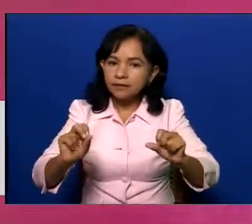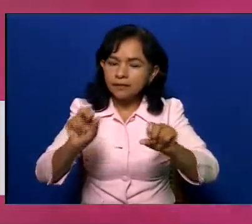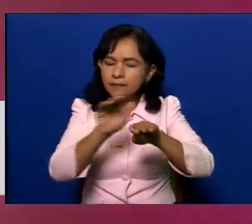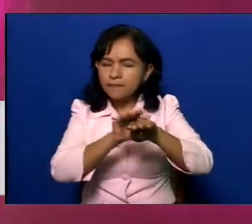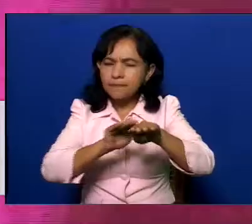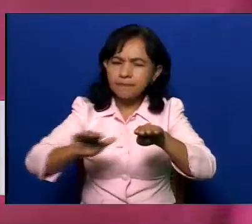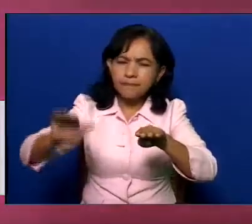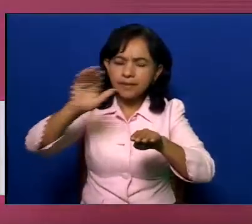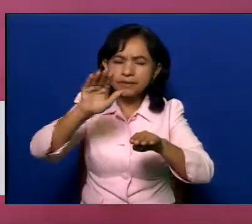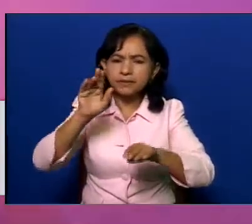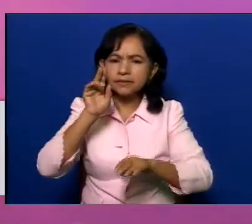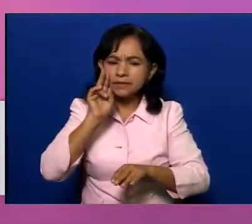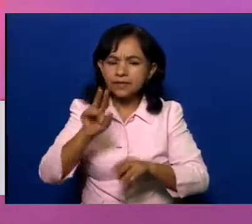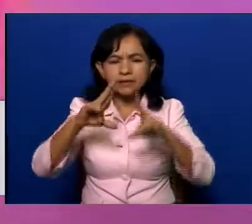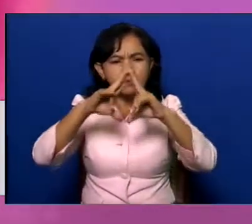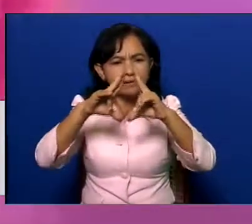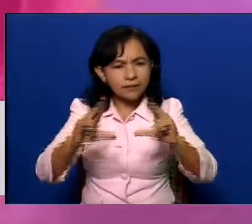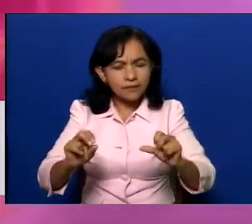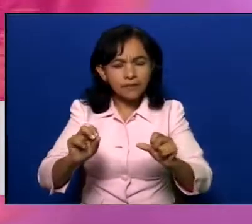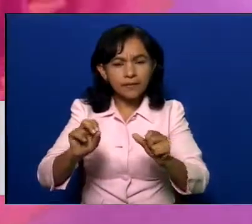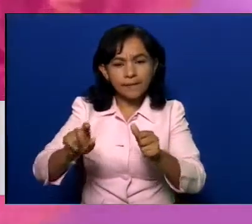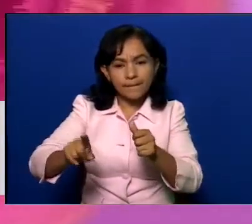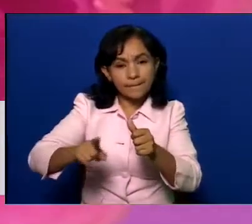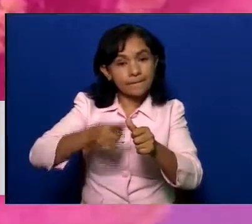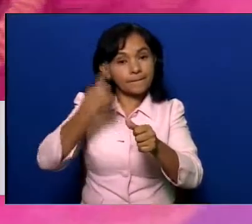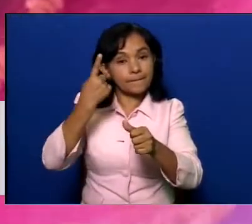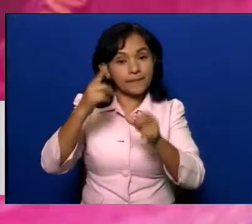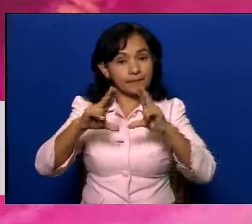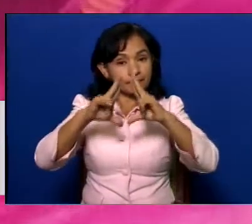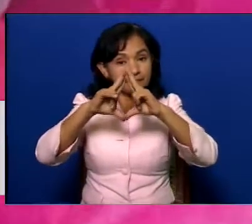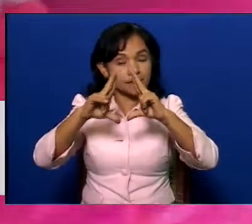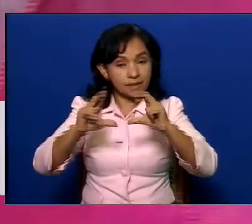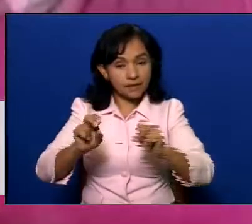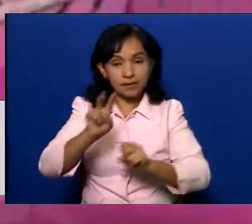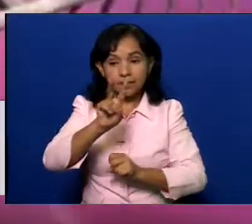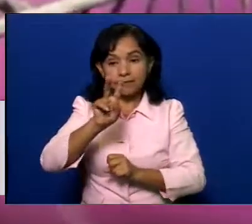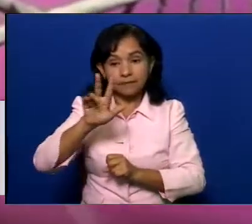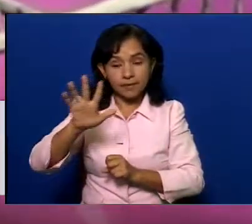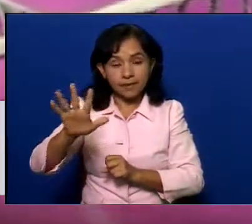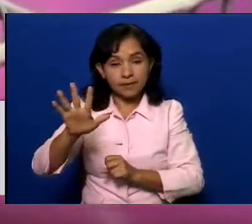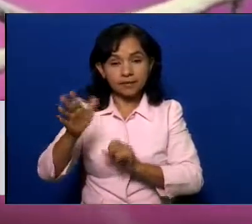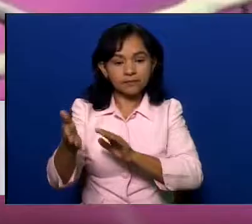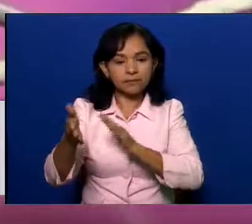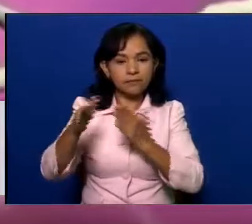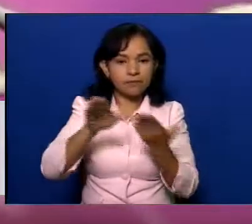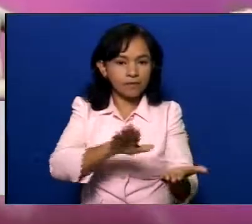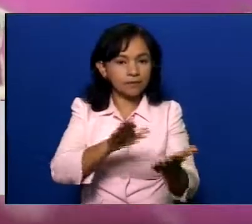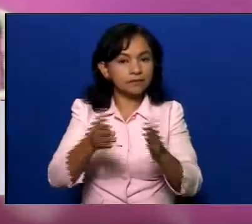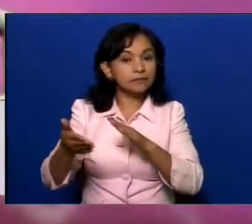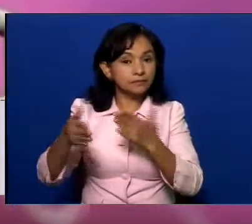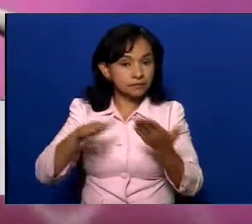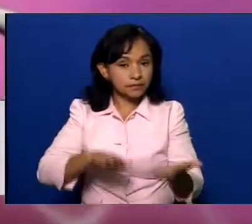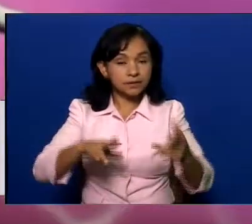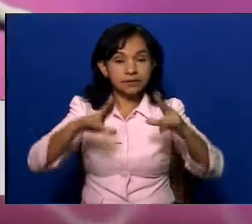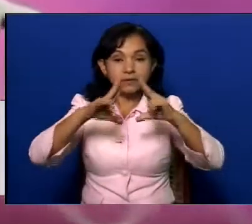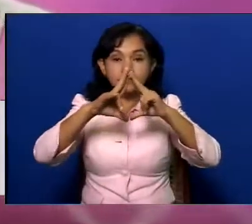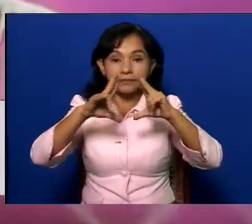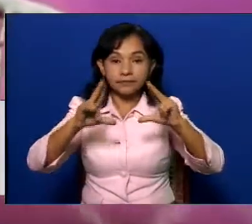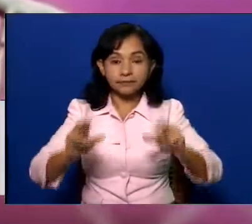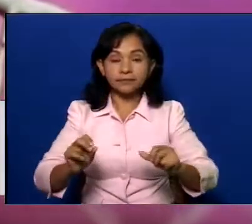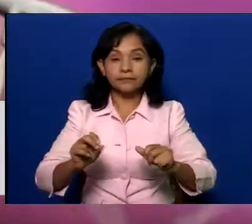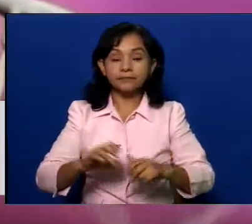se presentan en nuestra población? Bueno, en primer lugar aparecen entre las 25 causas de muerte que en Nicaragua